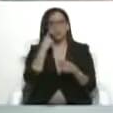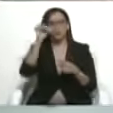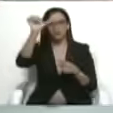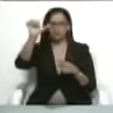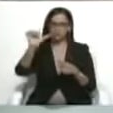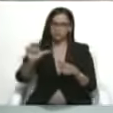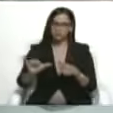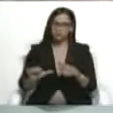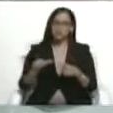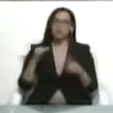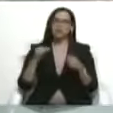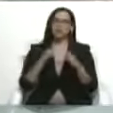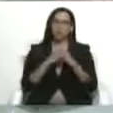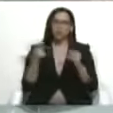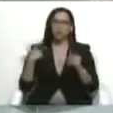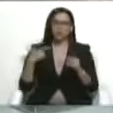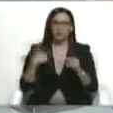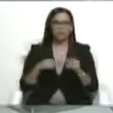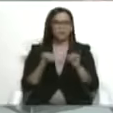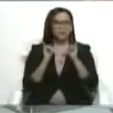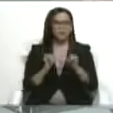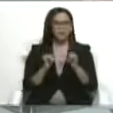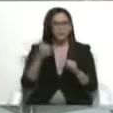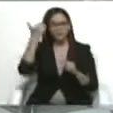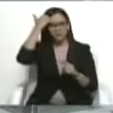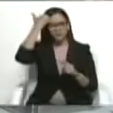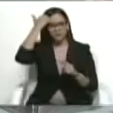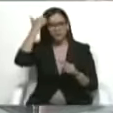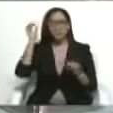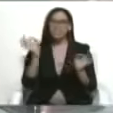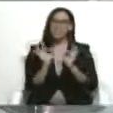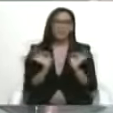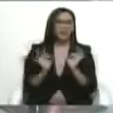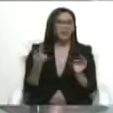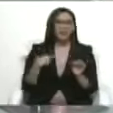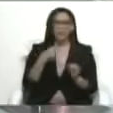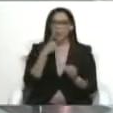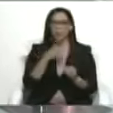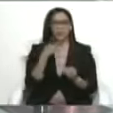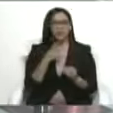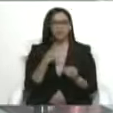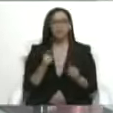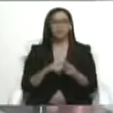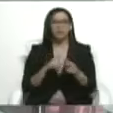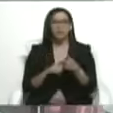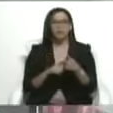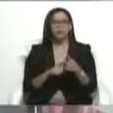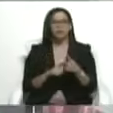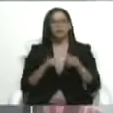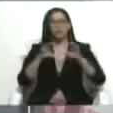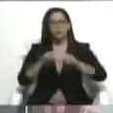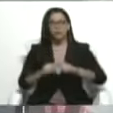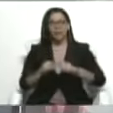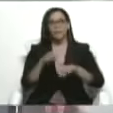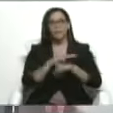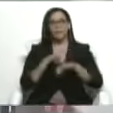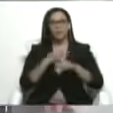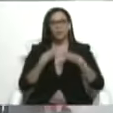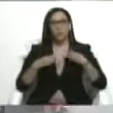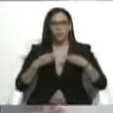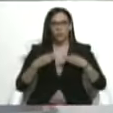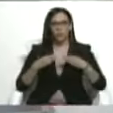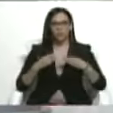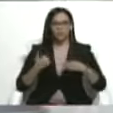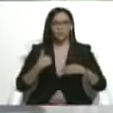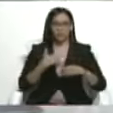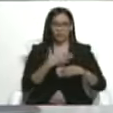todo esto tiene una misma obsesión que para nada tiene que ver con política y por ello interviene el Ministerio Público. Es lo que yo